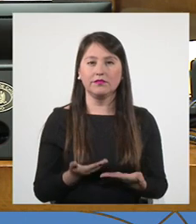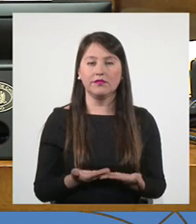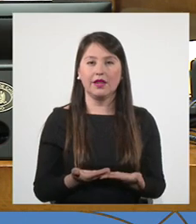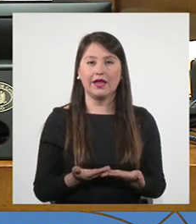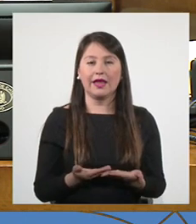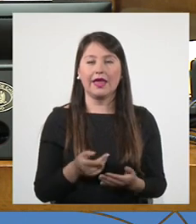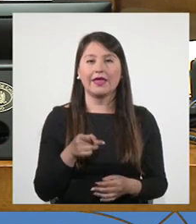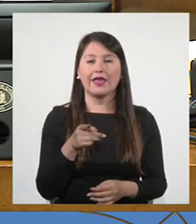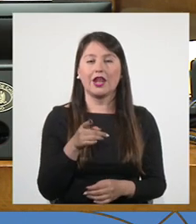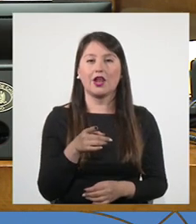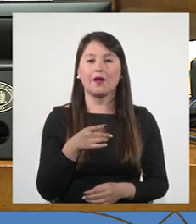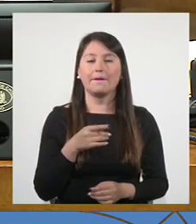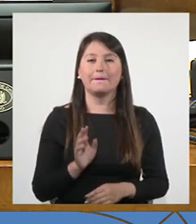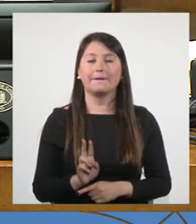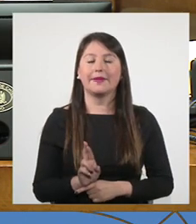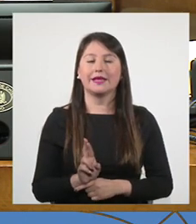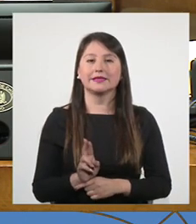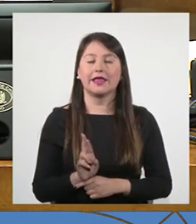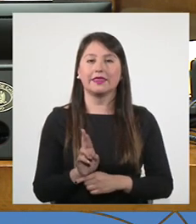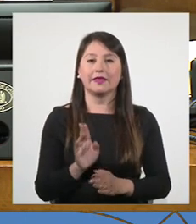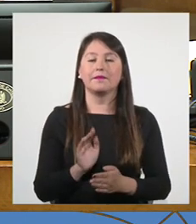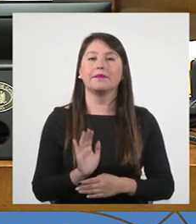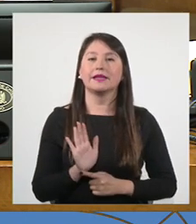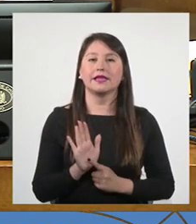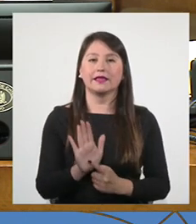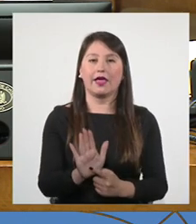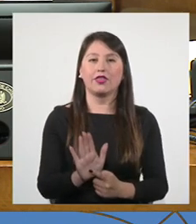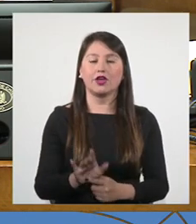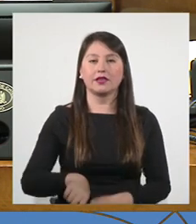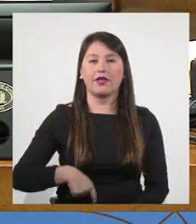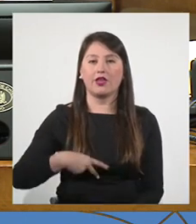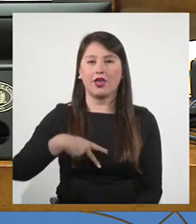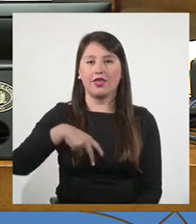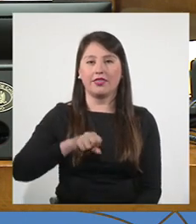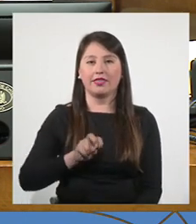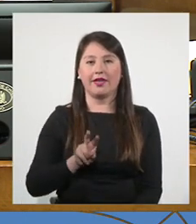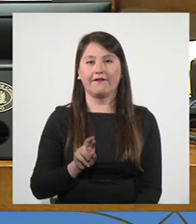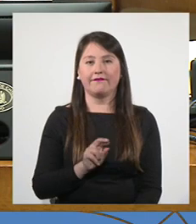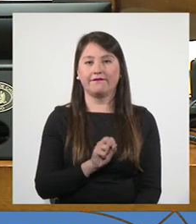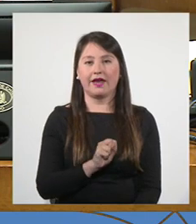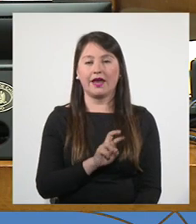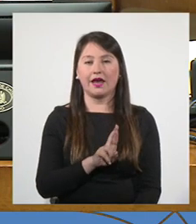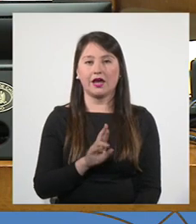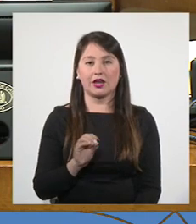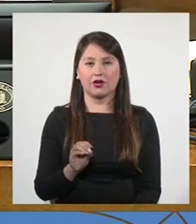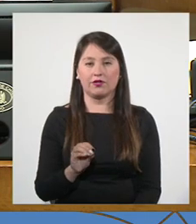87, presentada por el senador Alejandro Navarro. Indicación 81,